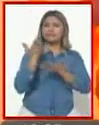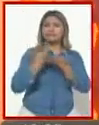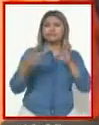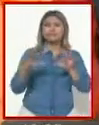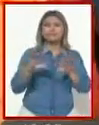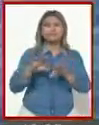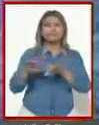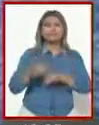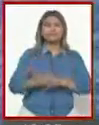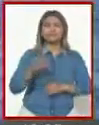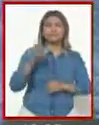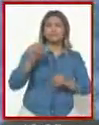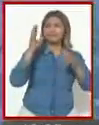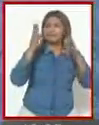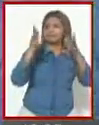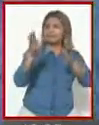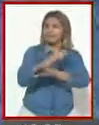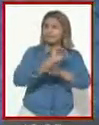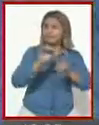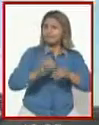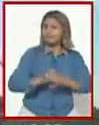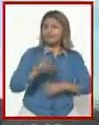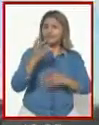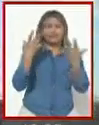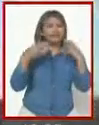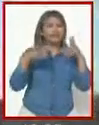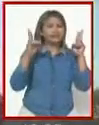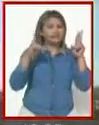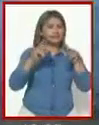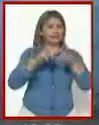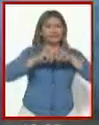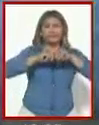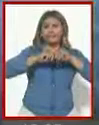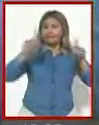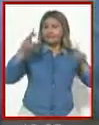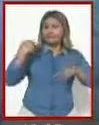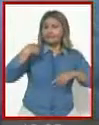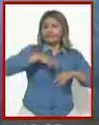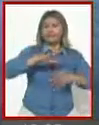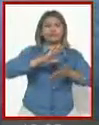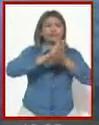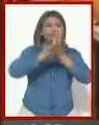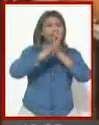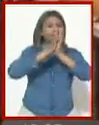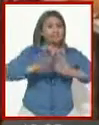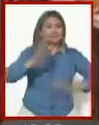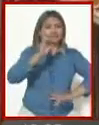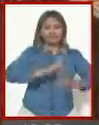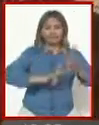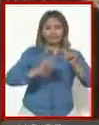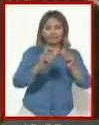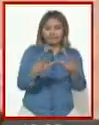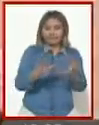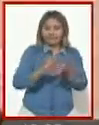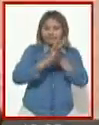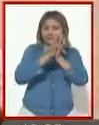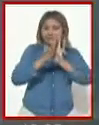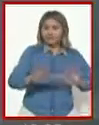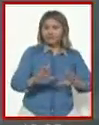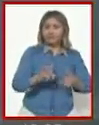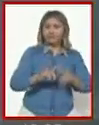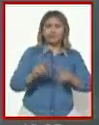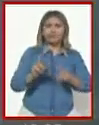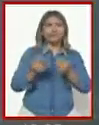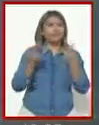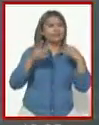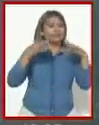y qué medida. No se descarta nada, no quiero apresurarme a emitir un criterio, pero somos un pueblo pacífico, una región pacífica, pero